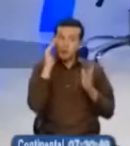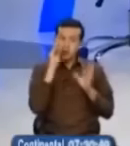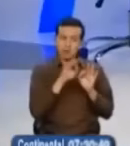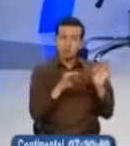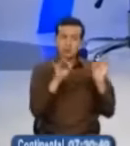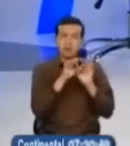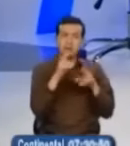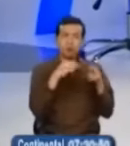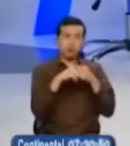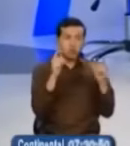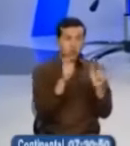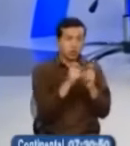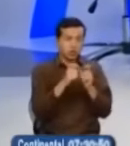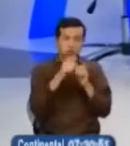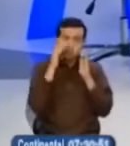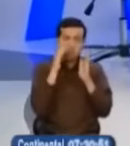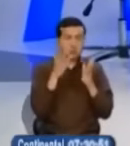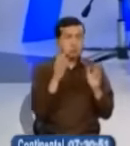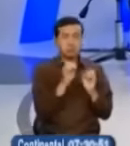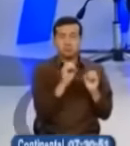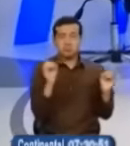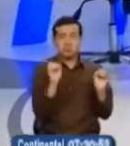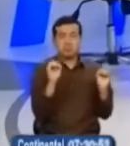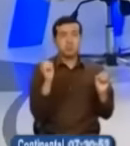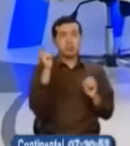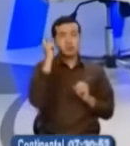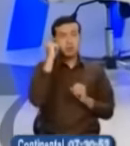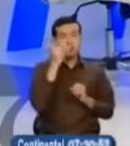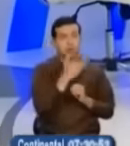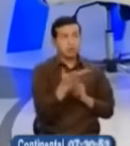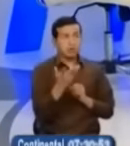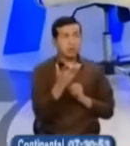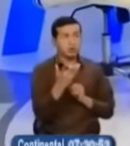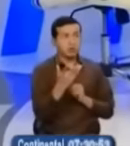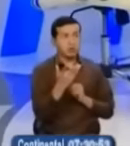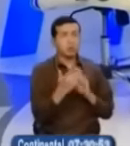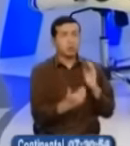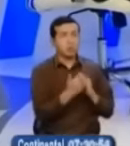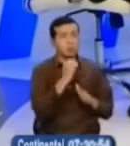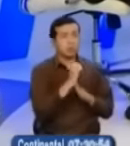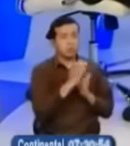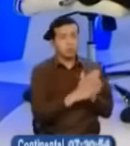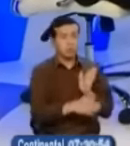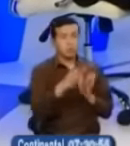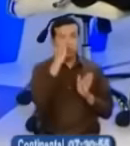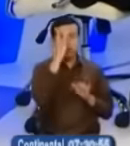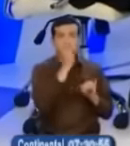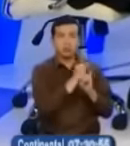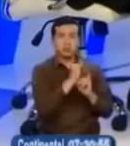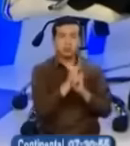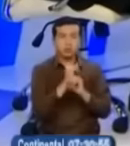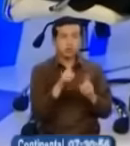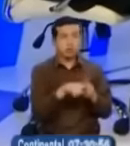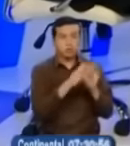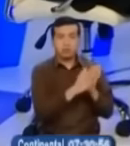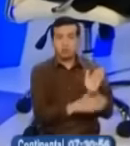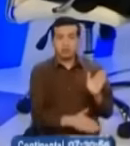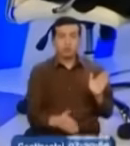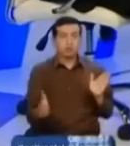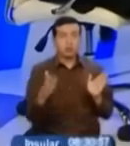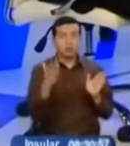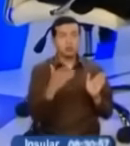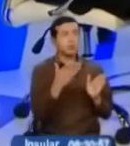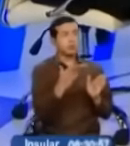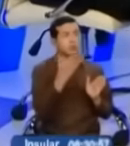la economía popular y solidaria. Es más, esto es relativamente nuevo en el Ecuador, porque la institucionalidad recién se la ha creado.